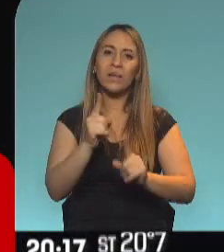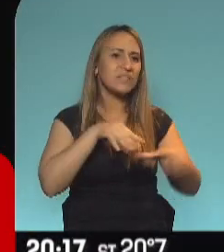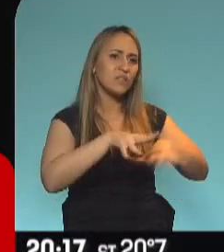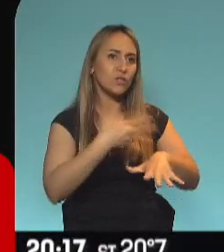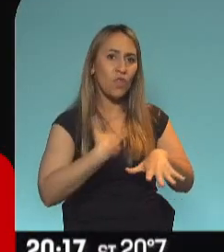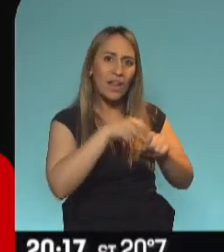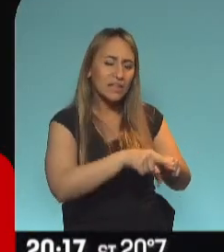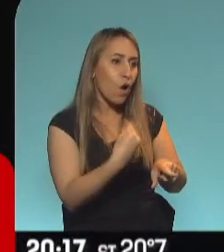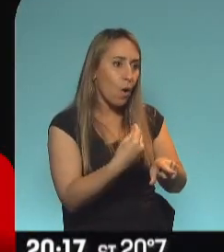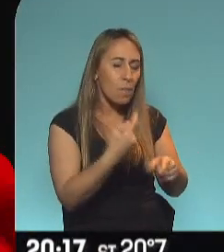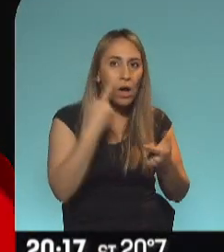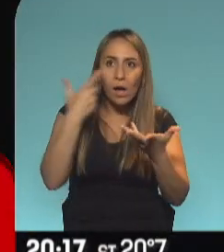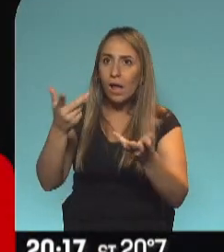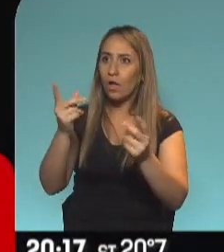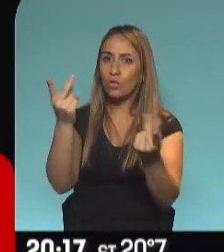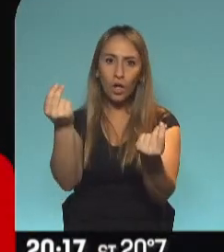oficial,